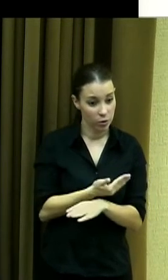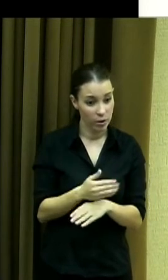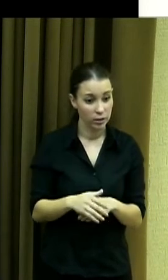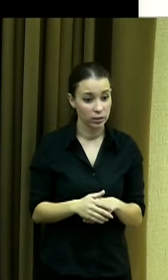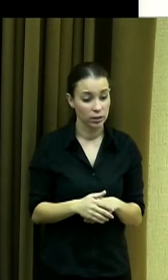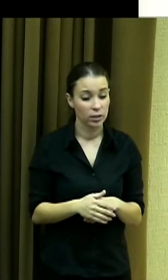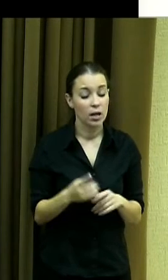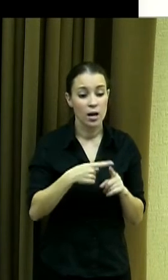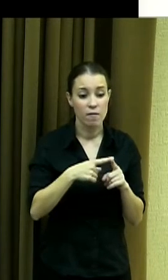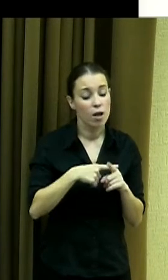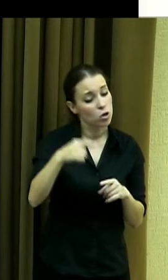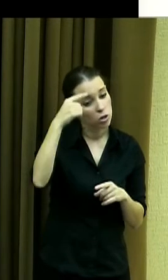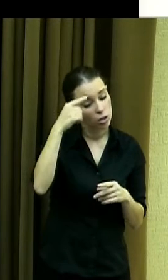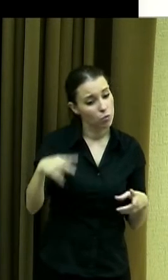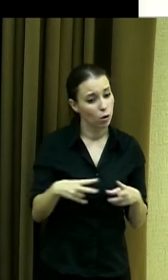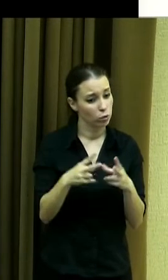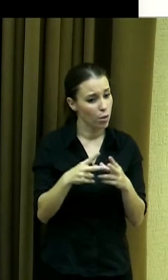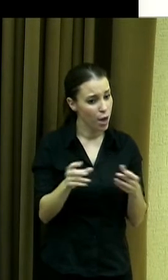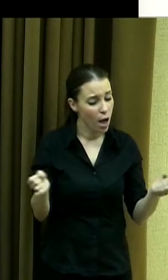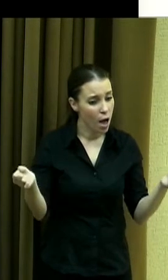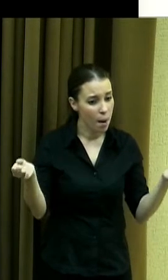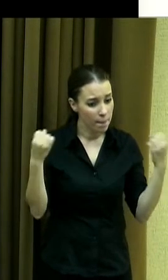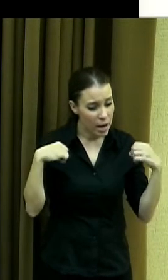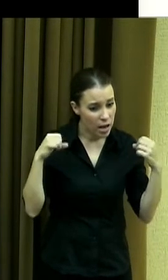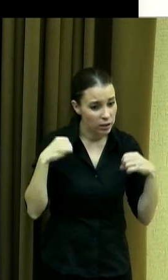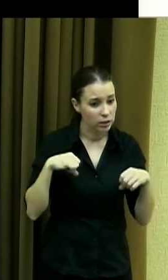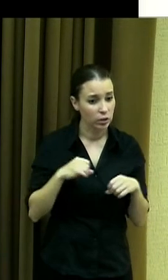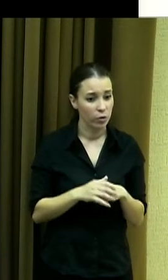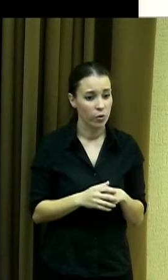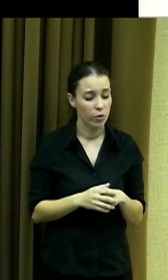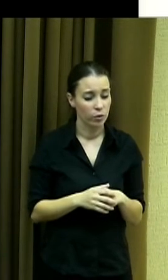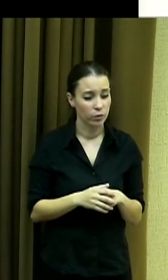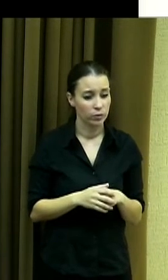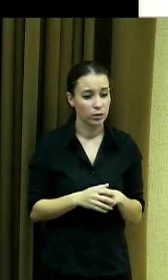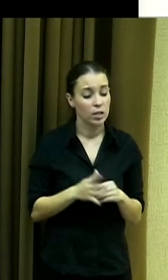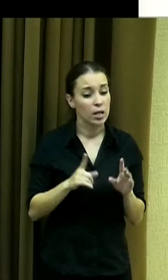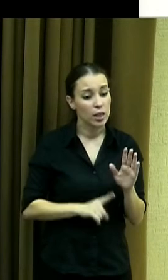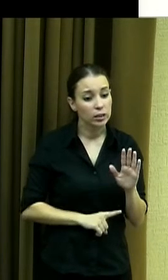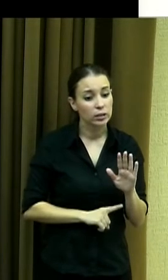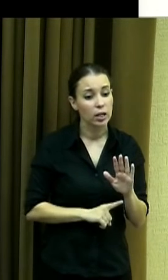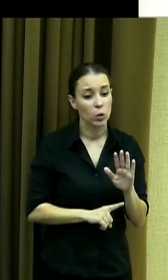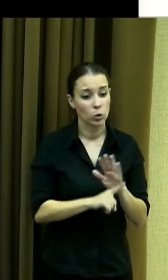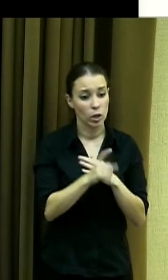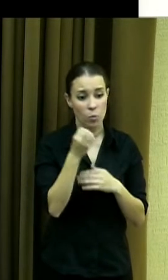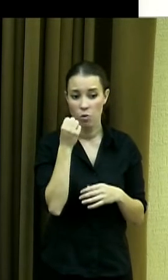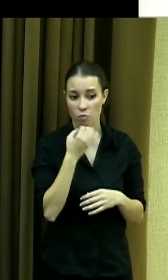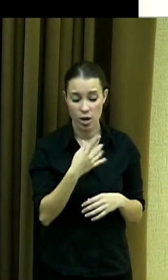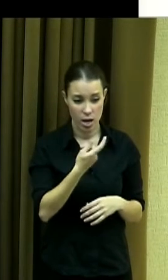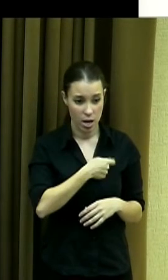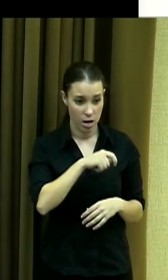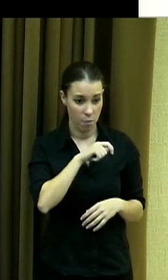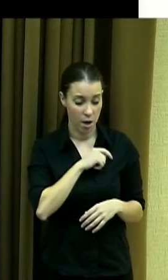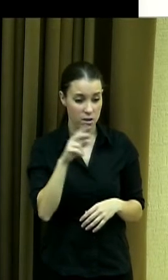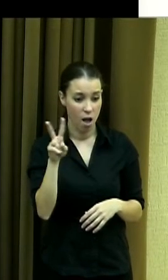nivel cognitivo, a nivel social y a nivel práctico, definidas por Lucanson y desarrolladas muy bien en España por